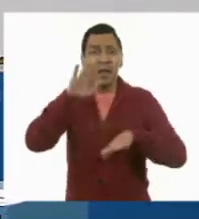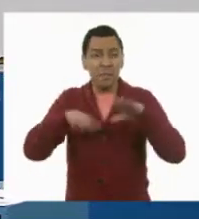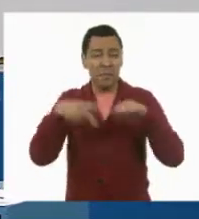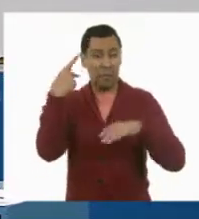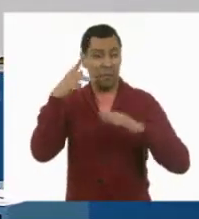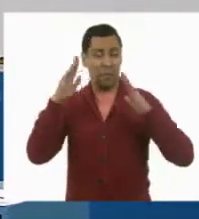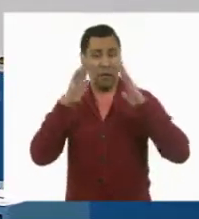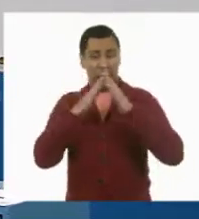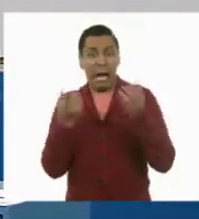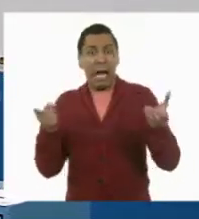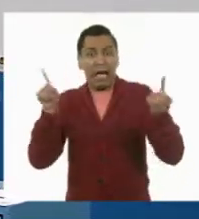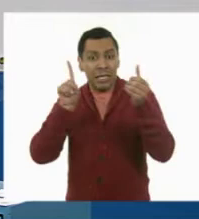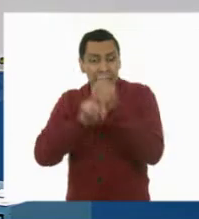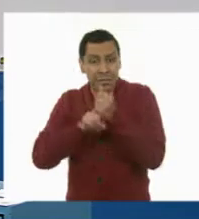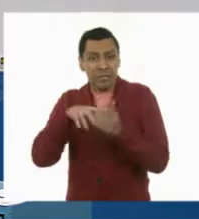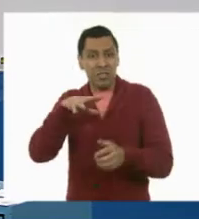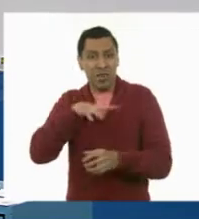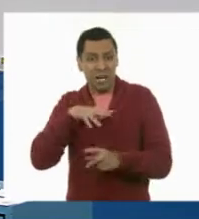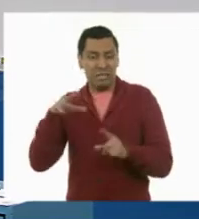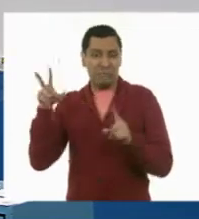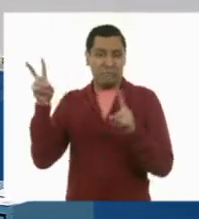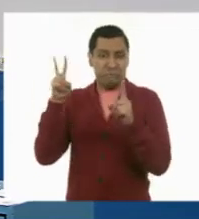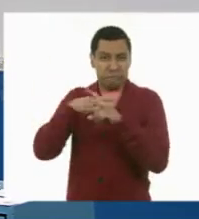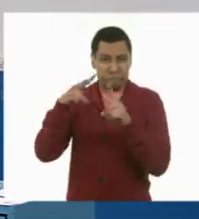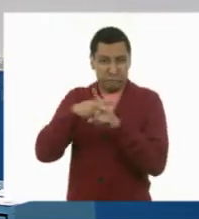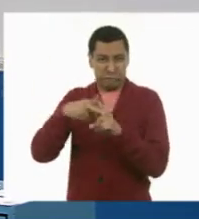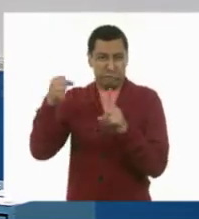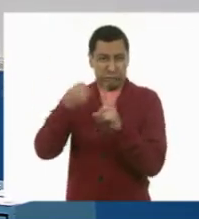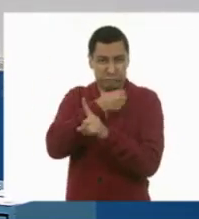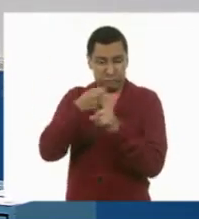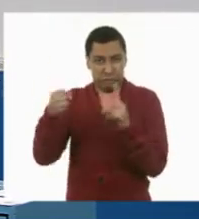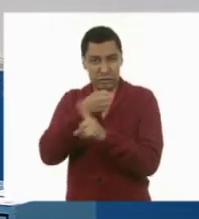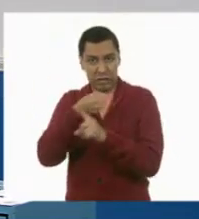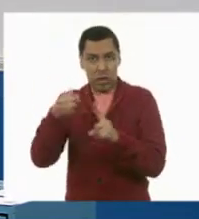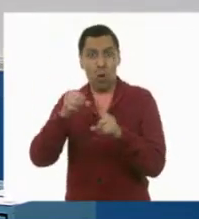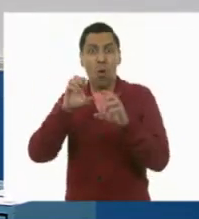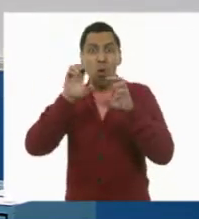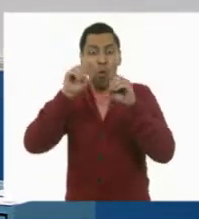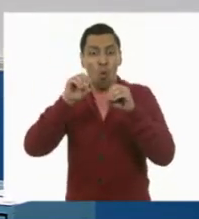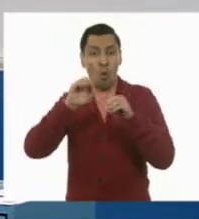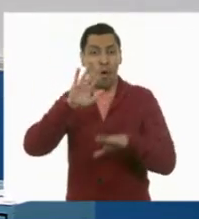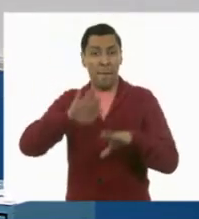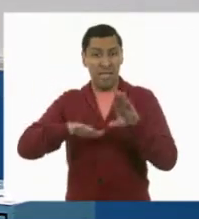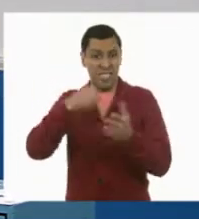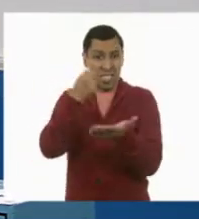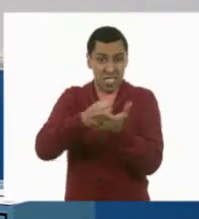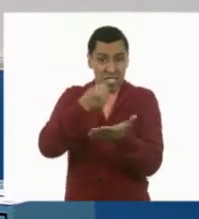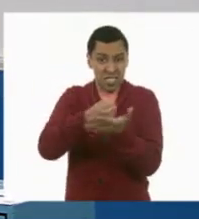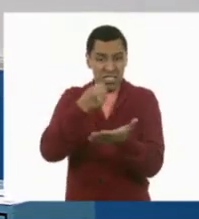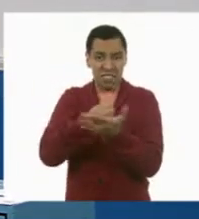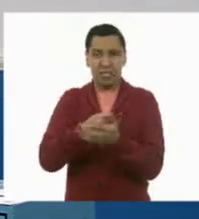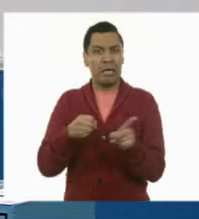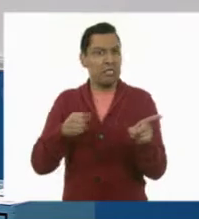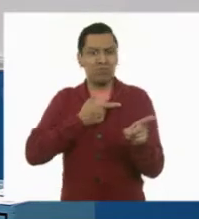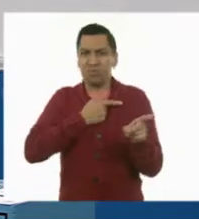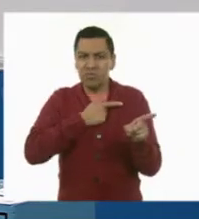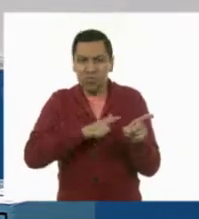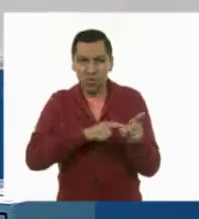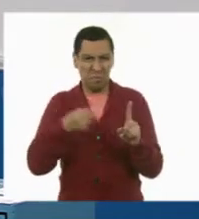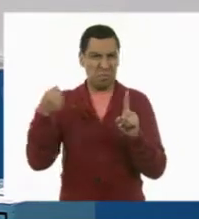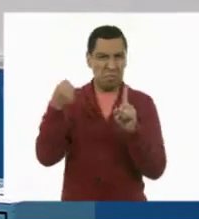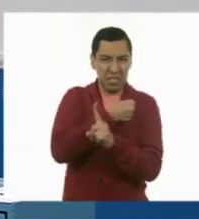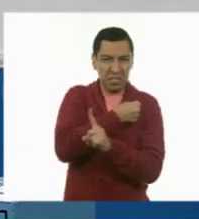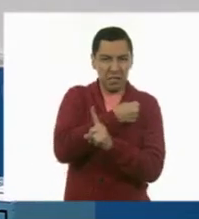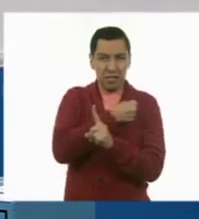en sus casas o que los hagan que hagan ciertas situaciones que no les gustan, que les